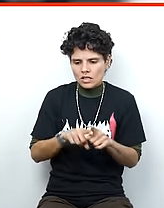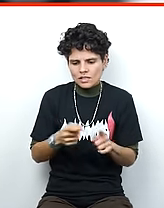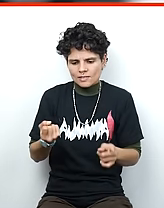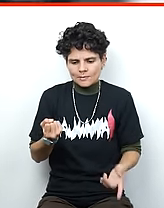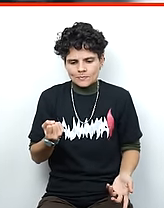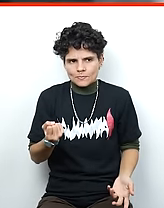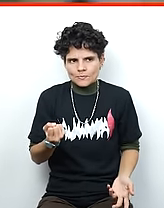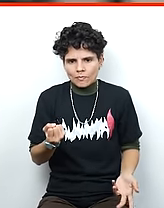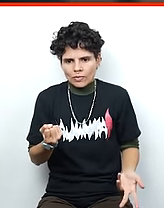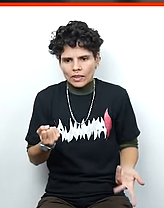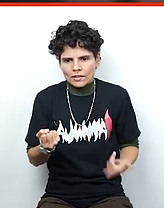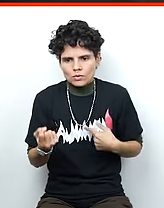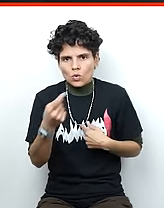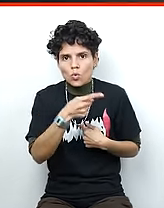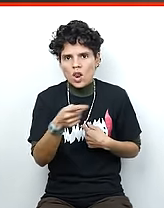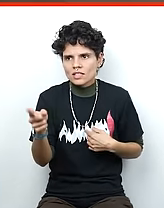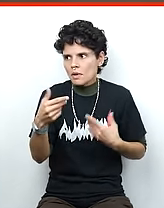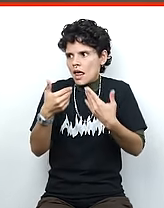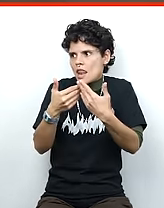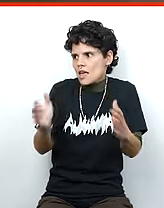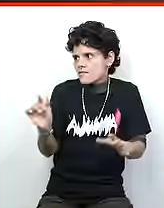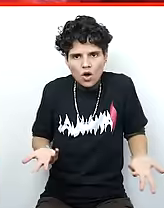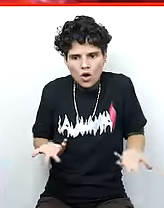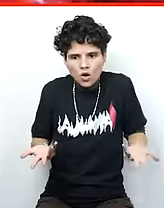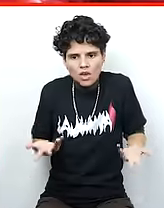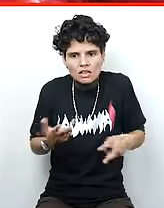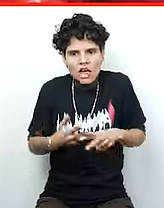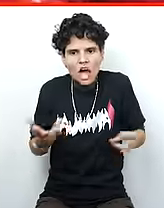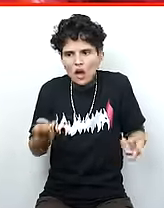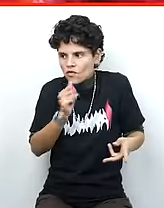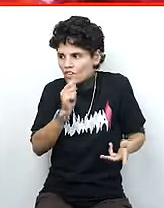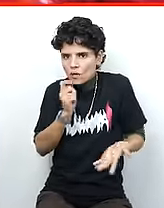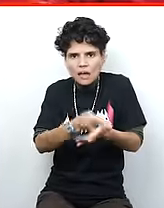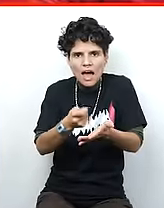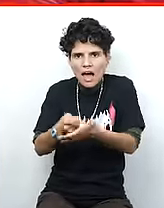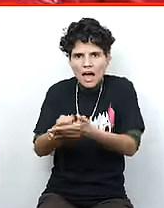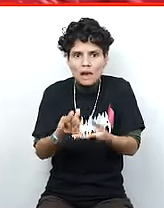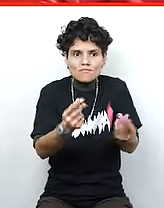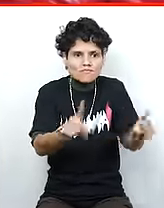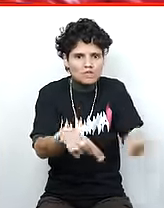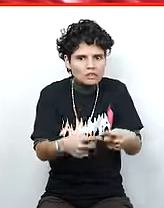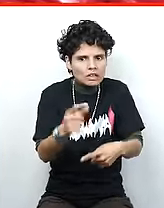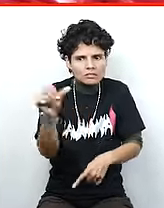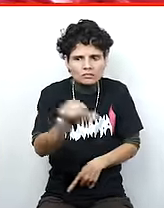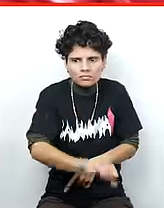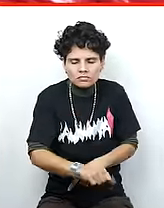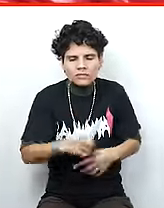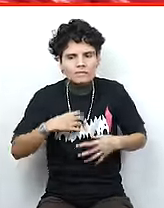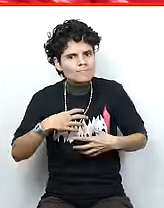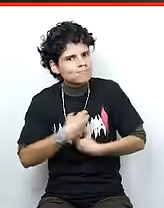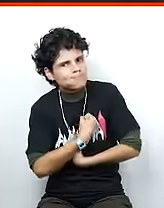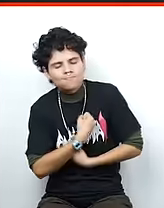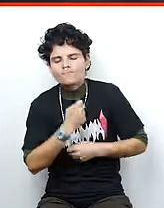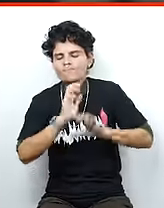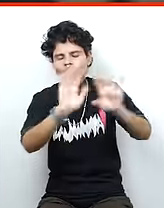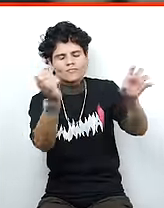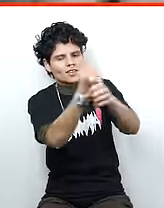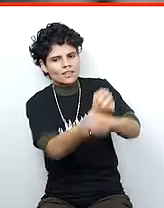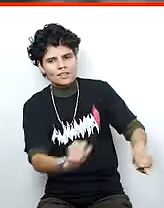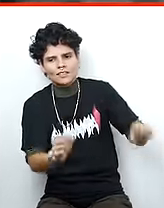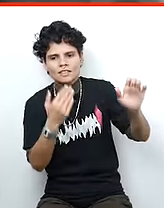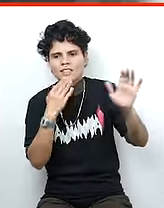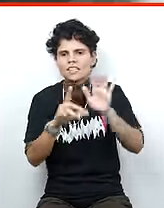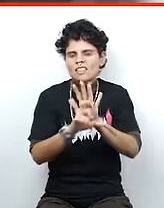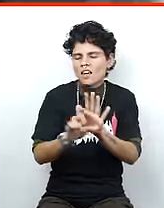la pared diciendo, ya llevo, no sé, una semana en la calle, ¿qué voy a hacer? Porque cómo voy a pagar todas mis cosas, la música no me está yendo bien. Me frustré, pum, me retiré de la